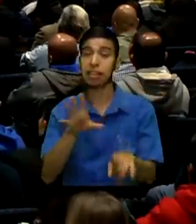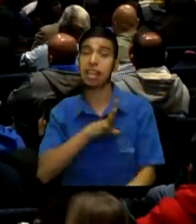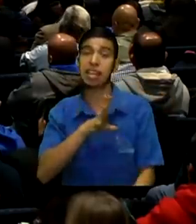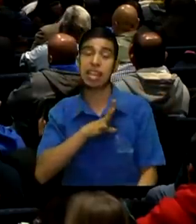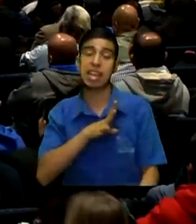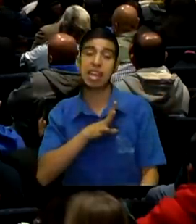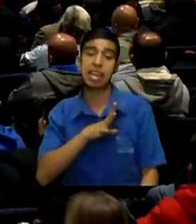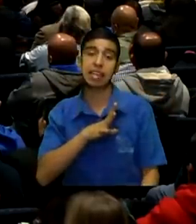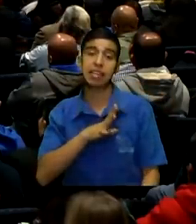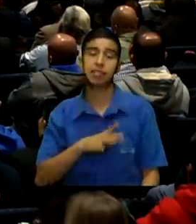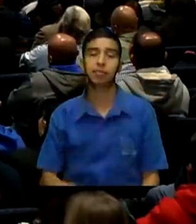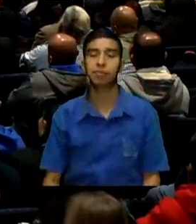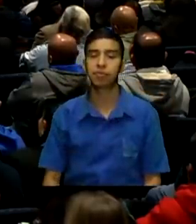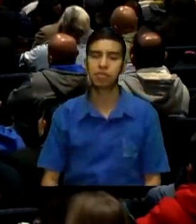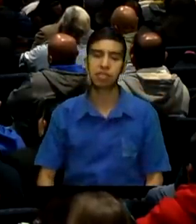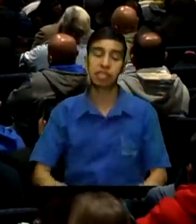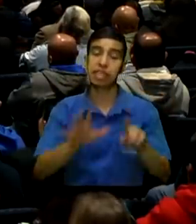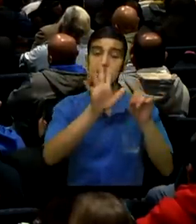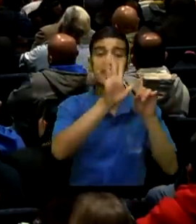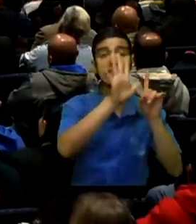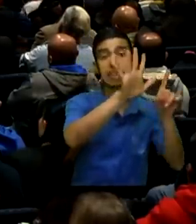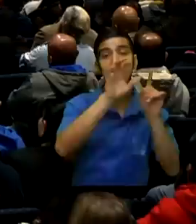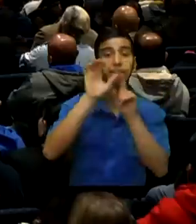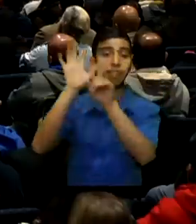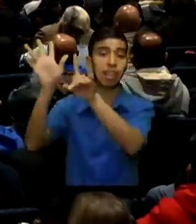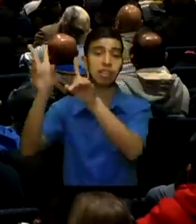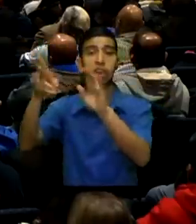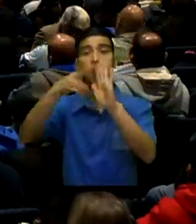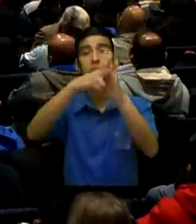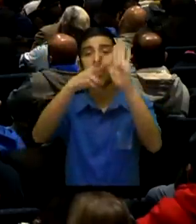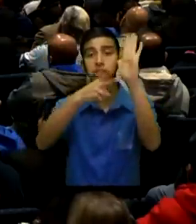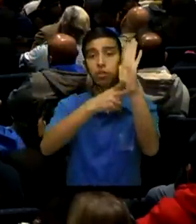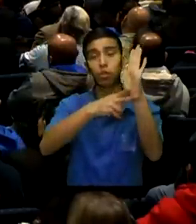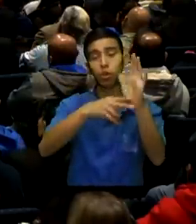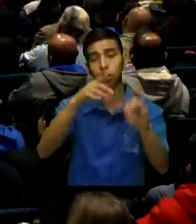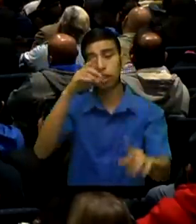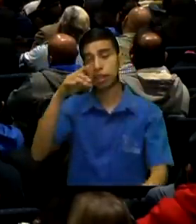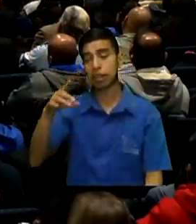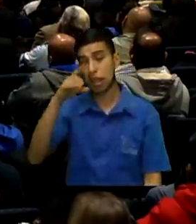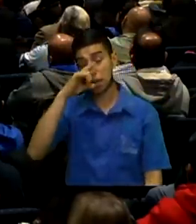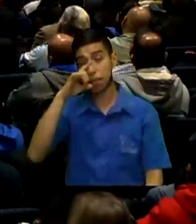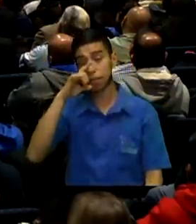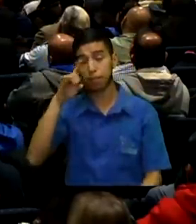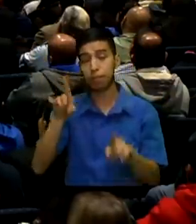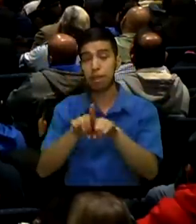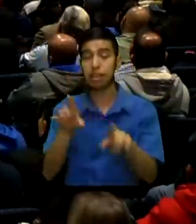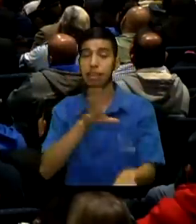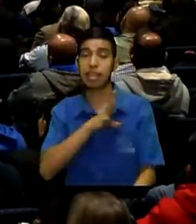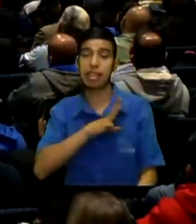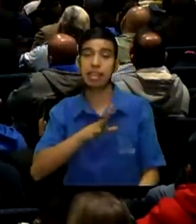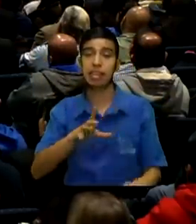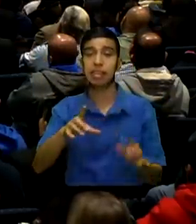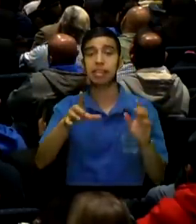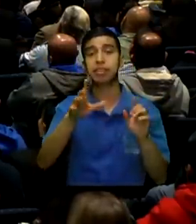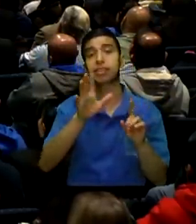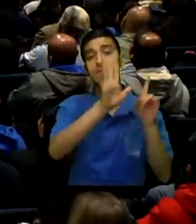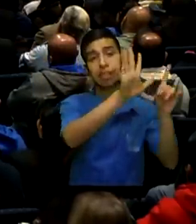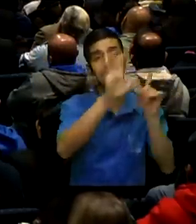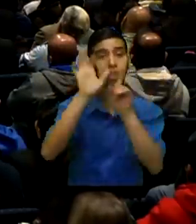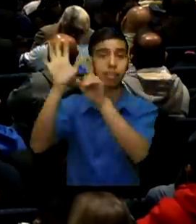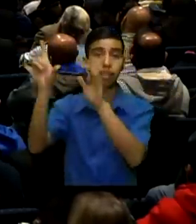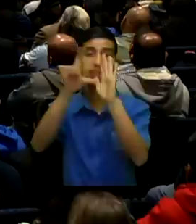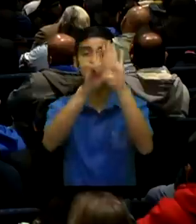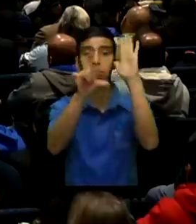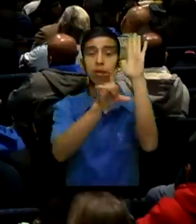un libro en la Biblia. Se recuerda que lo hemos platicado, ¿verdad? Entonces, yo no sé si usted ha tenido la curiosidad, después de habérselo repetido tantas